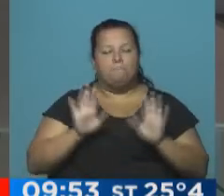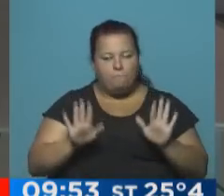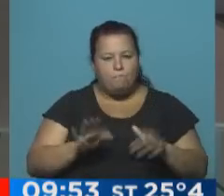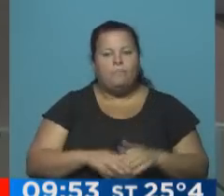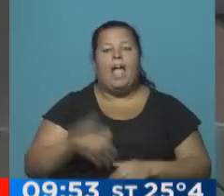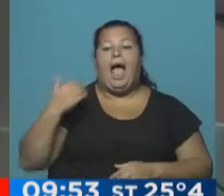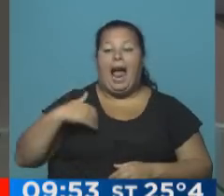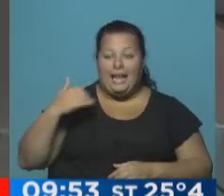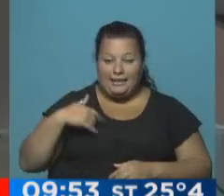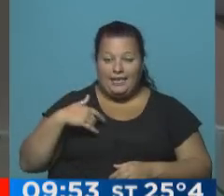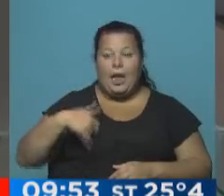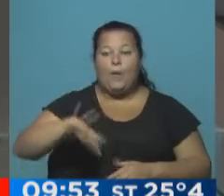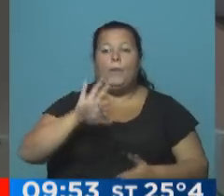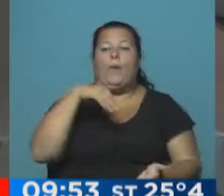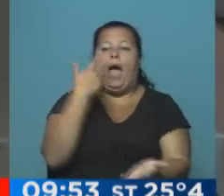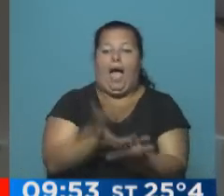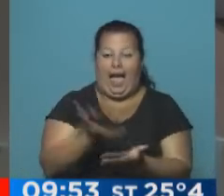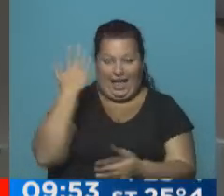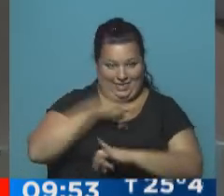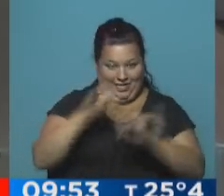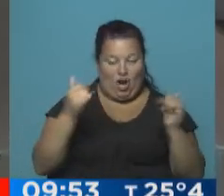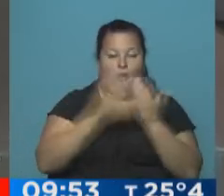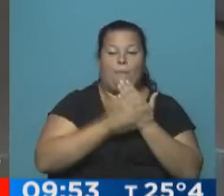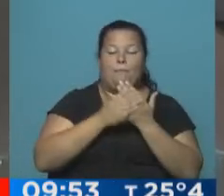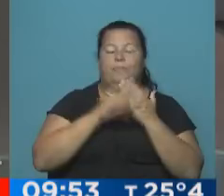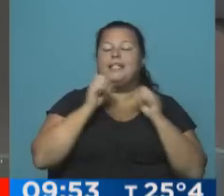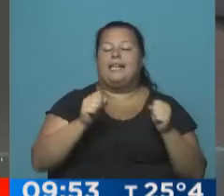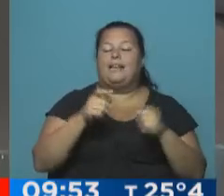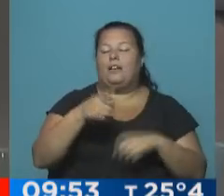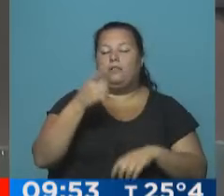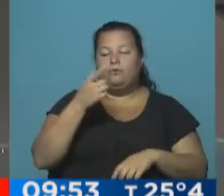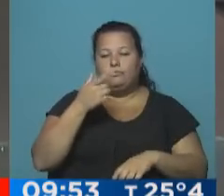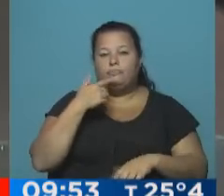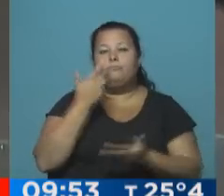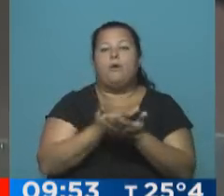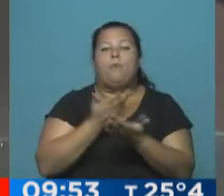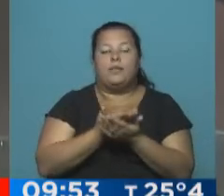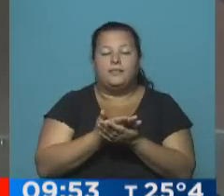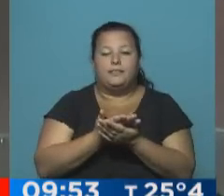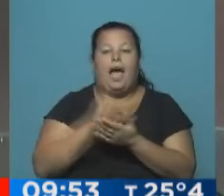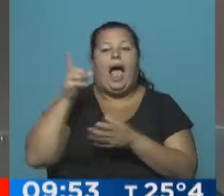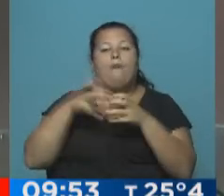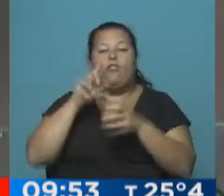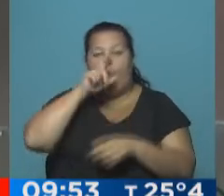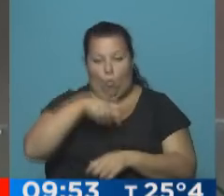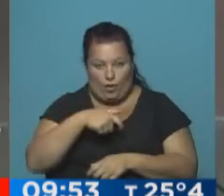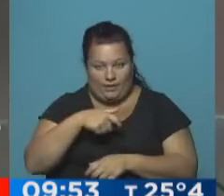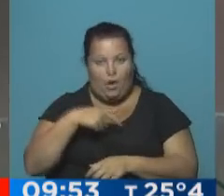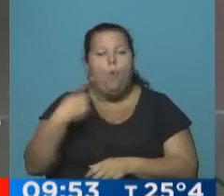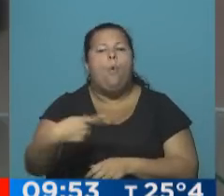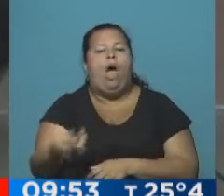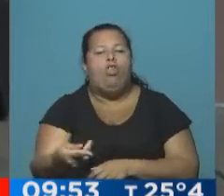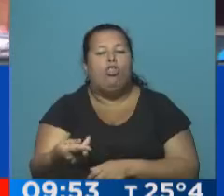eh argentina se sabe va a presentar lo anunció aer el secretario de finanzas Raúl una propuesta a los holdouts a los fondos mre